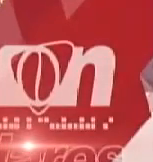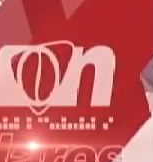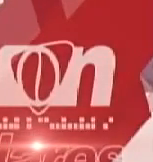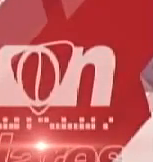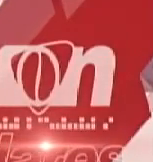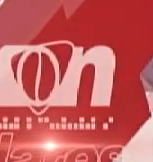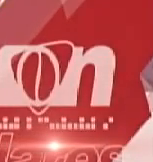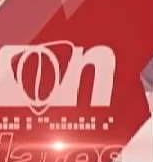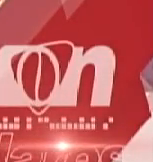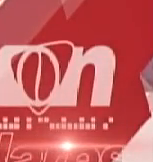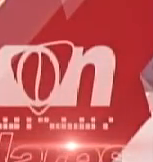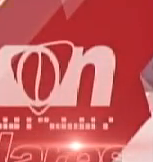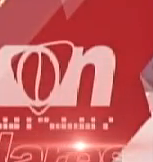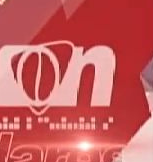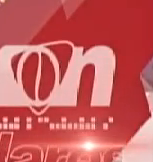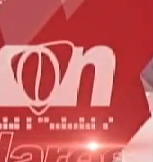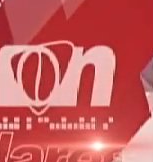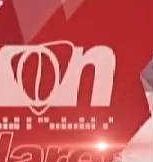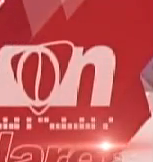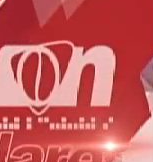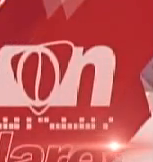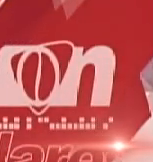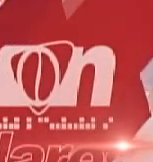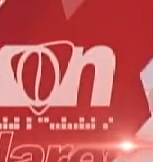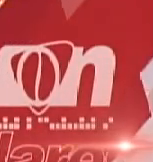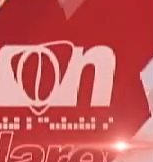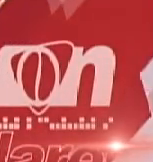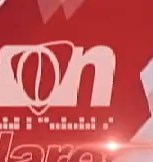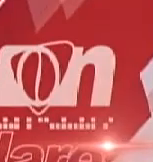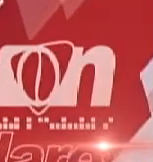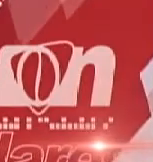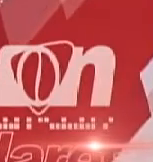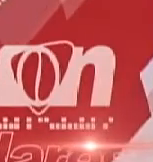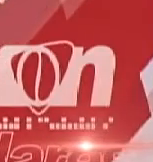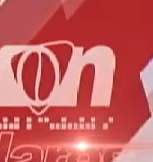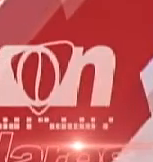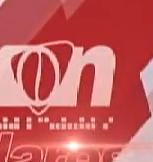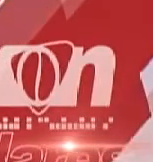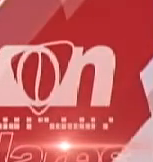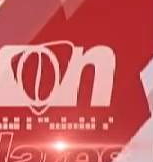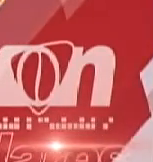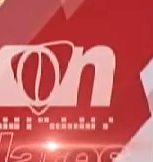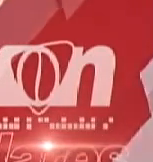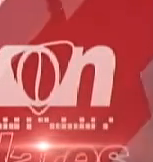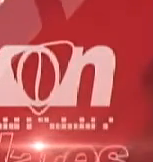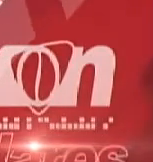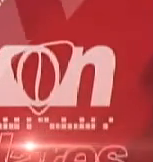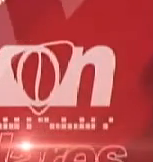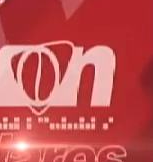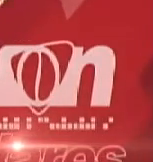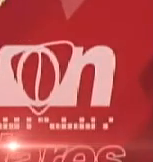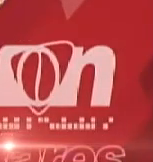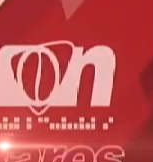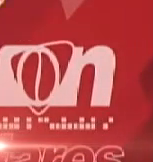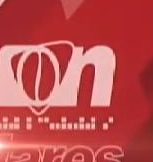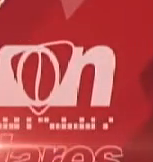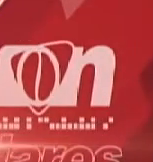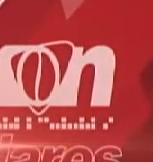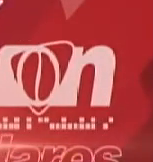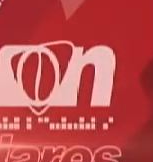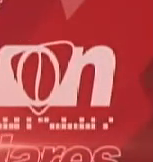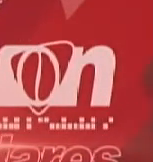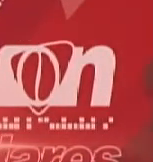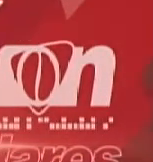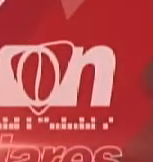Personeros piden independencia de las administraciones municipales, en algunos casos están trabajando sin recursos, así se dio a conocer en la